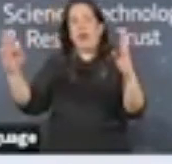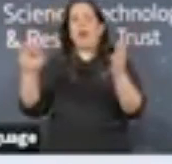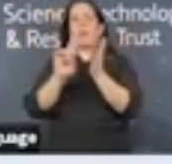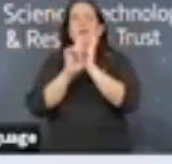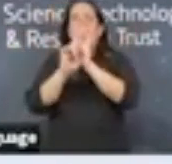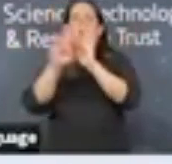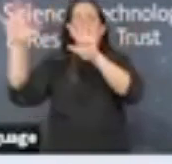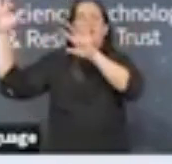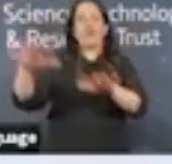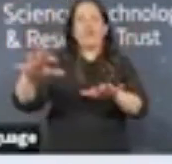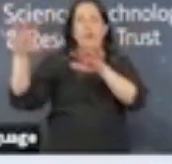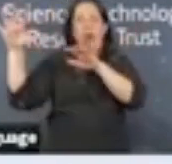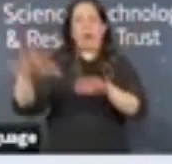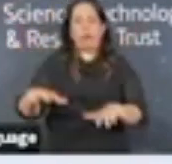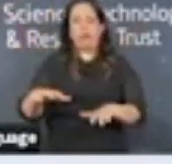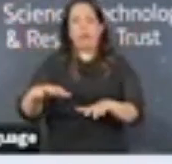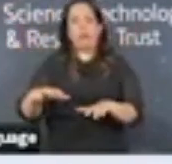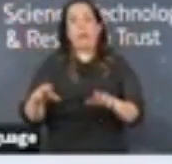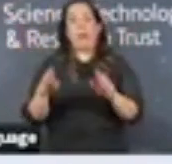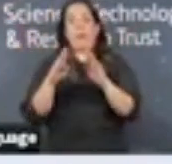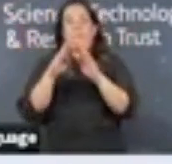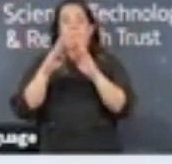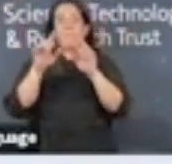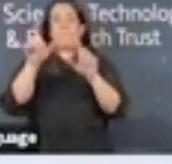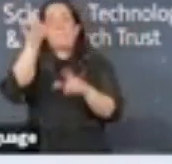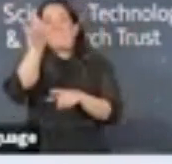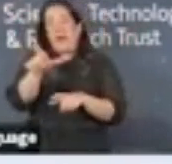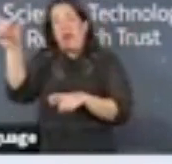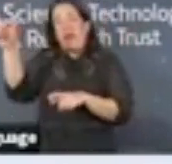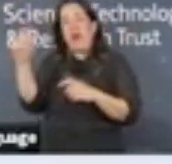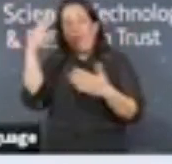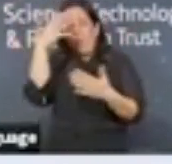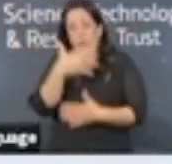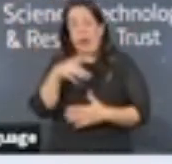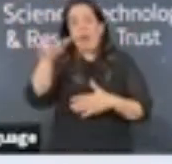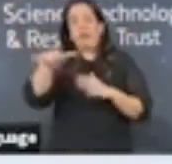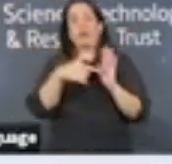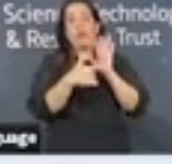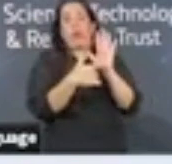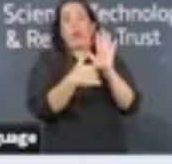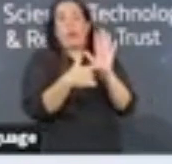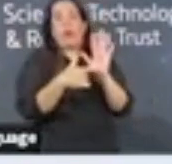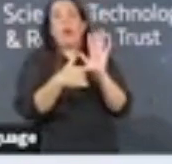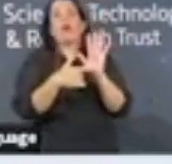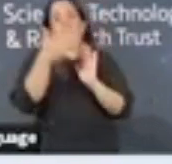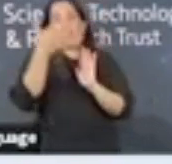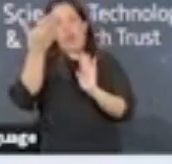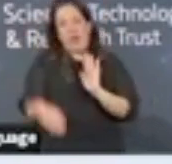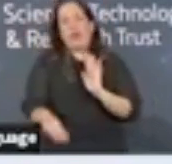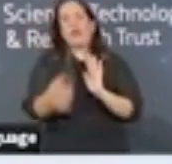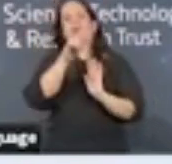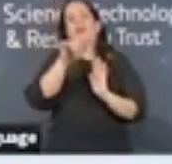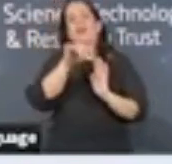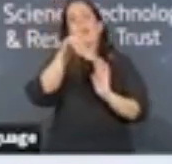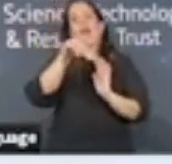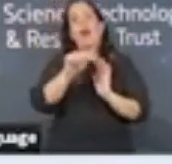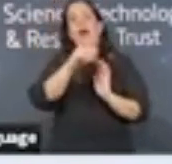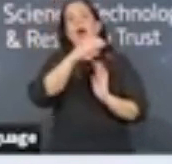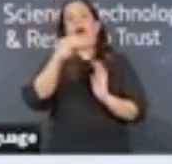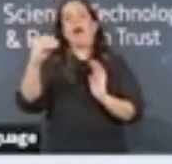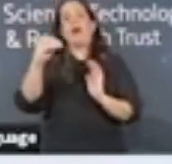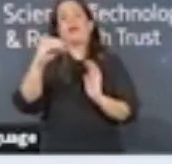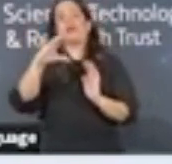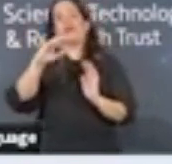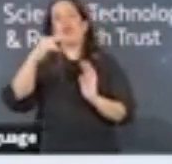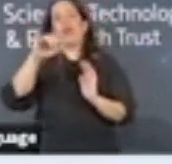las barras oscuras es la presencia del virus del Zika, del chikungunya, en el año